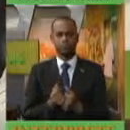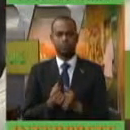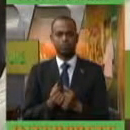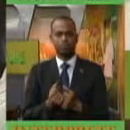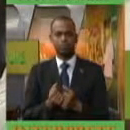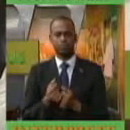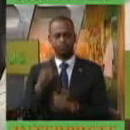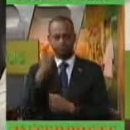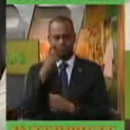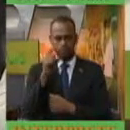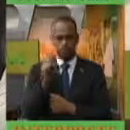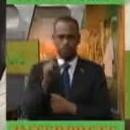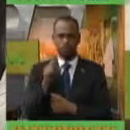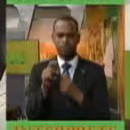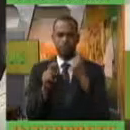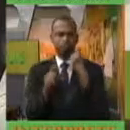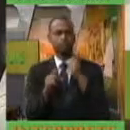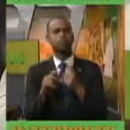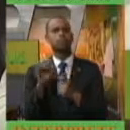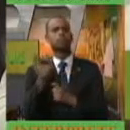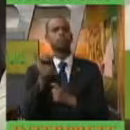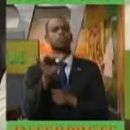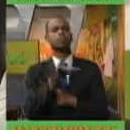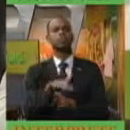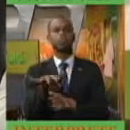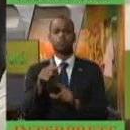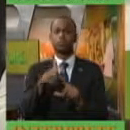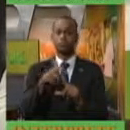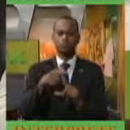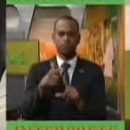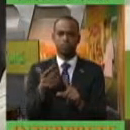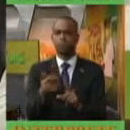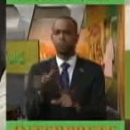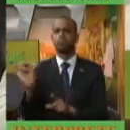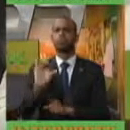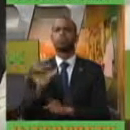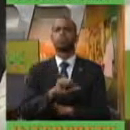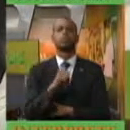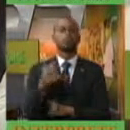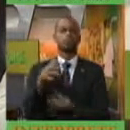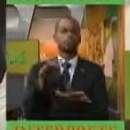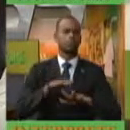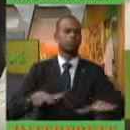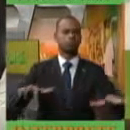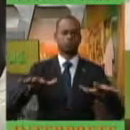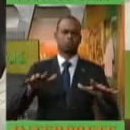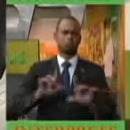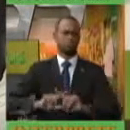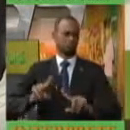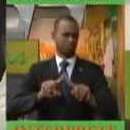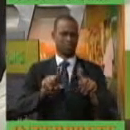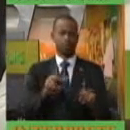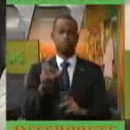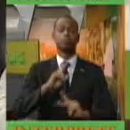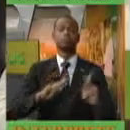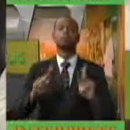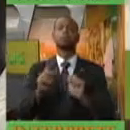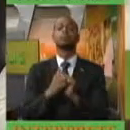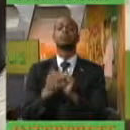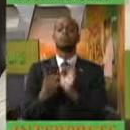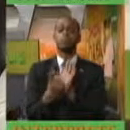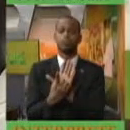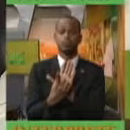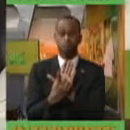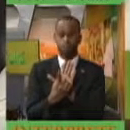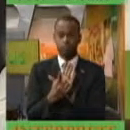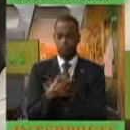identificando por todas las comunidades en San Cristóbal, así como también en todo el resto del país, las personas con discapacidad